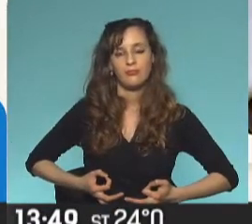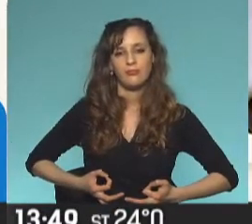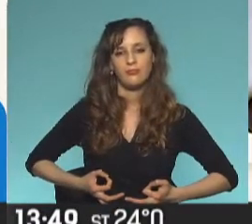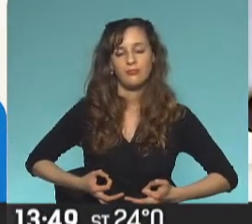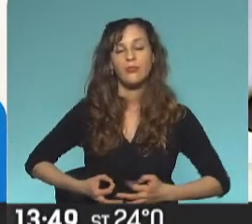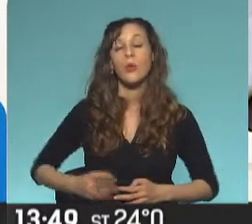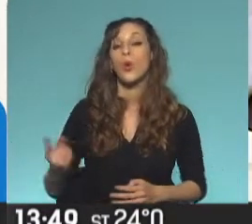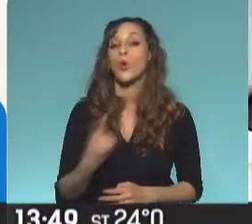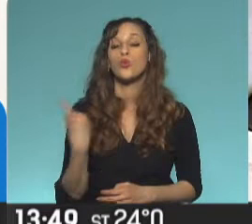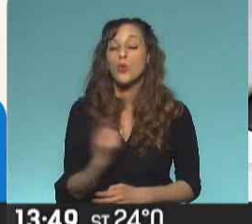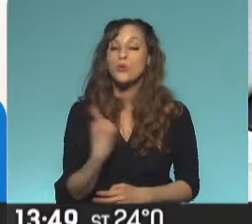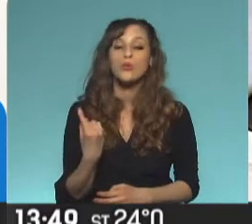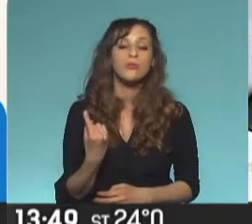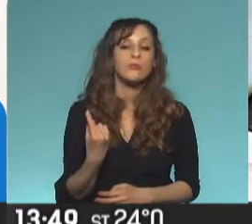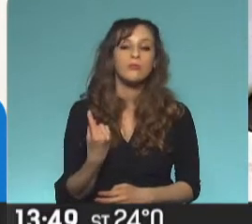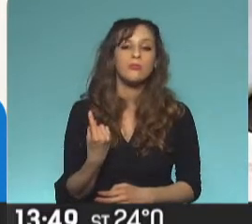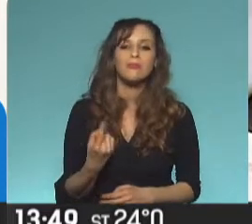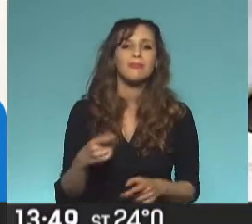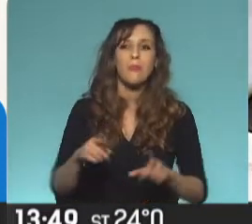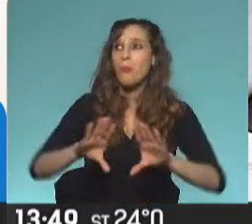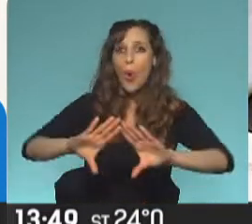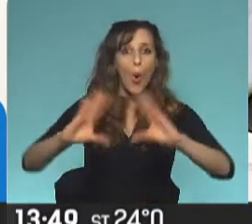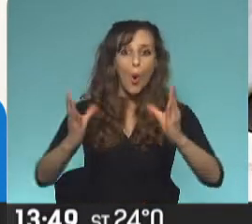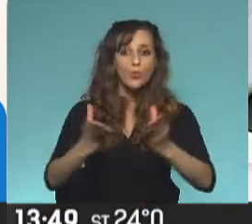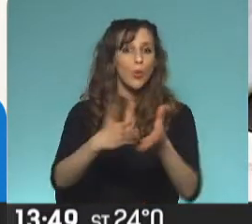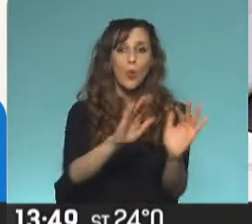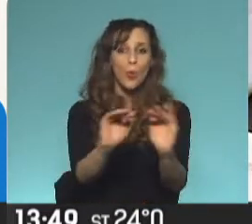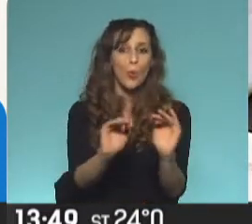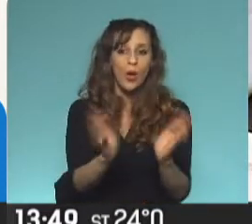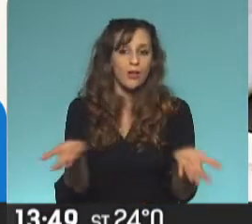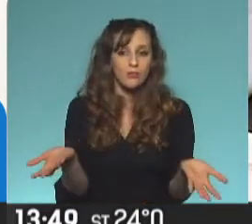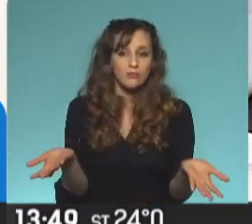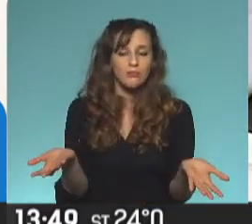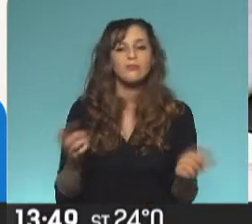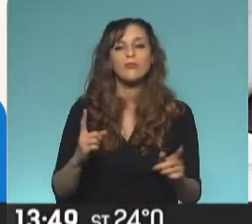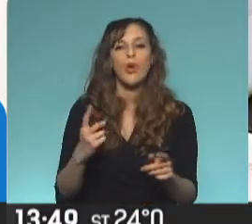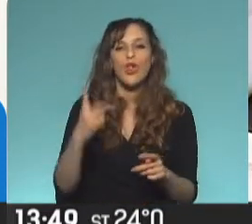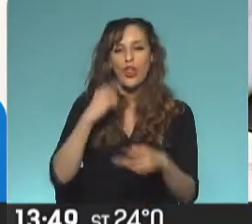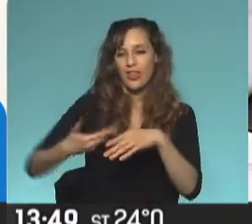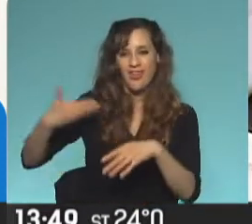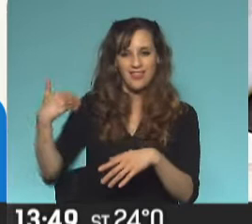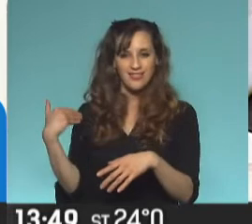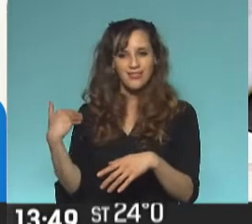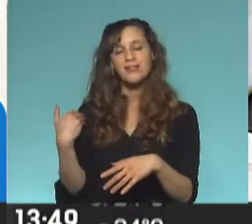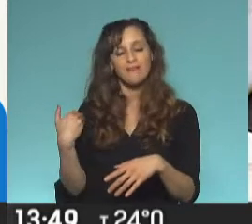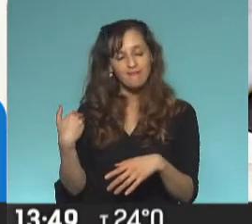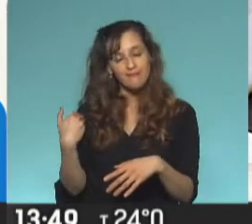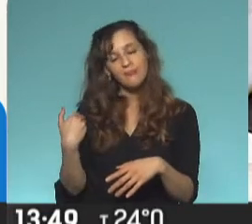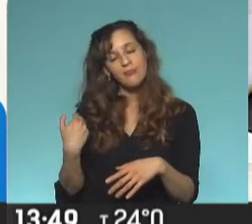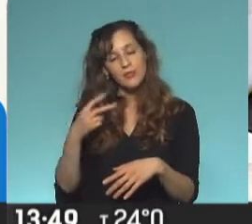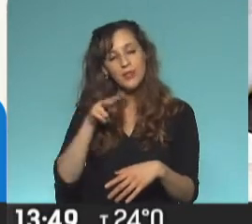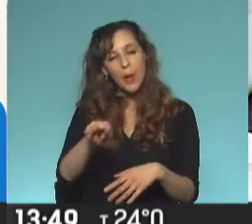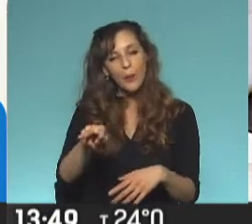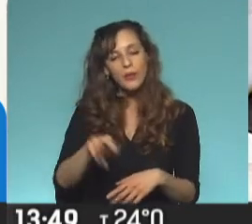como todo como todo el planeta porque el día de anteayer creo que lo vi si lo hubiera visto ayer seguiría en la misma